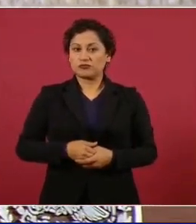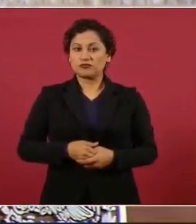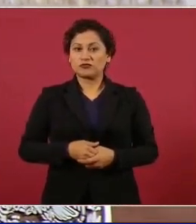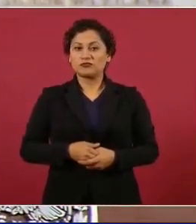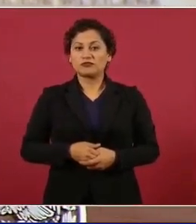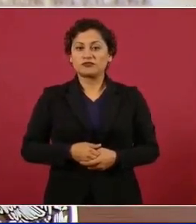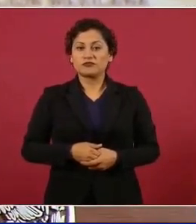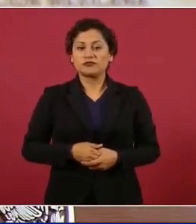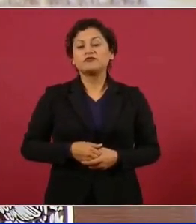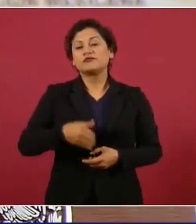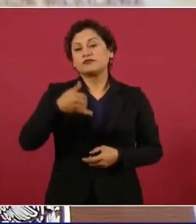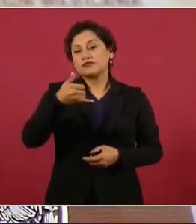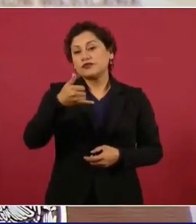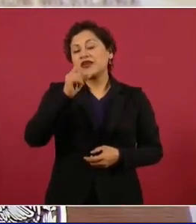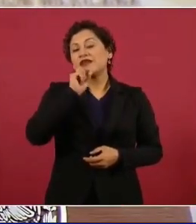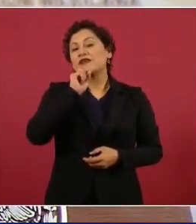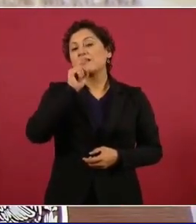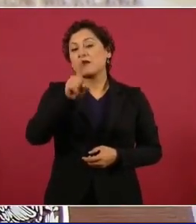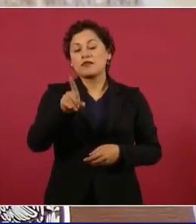iba a decir ad hoc, pero no,